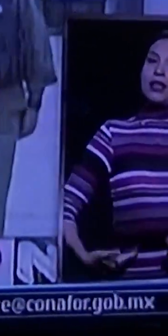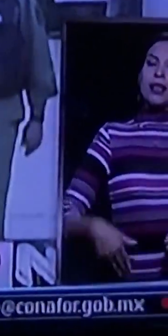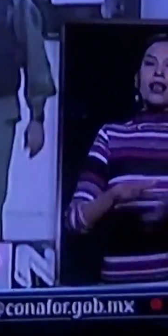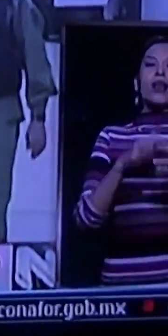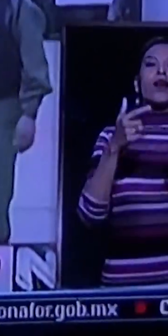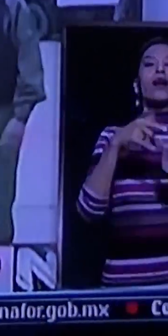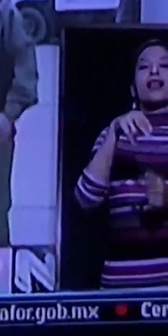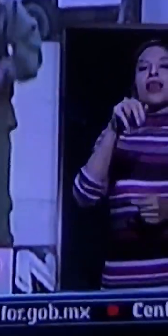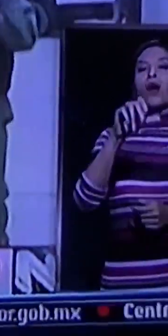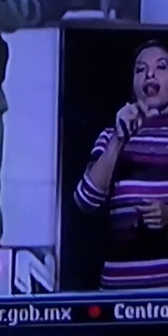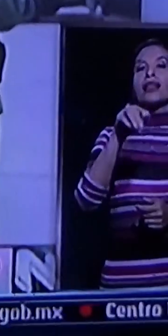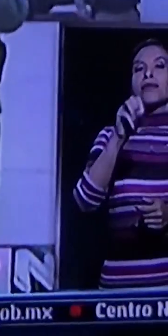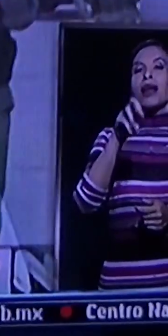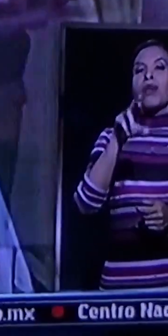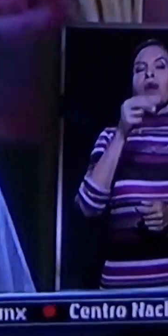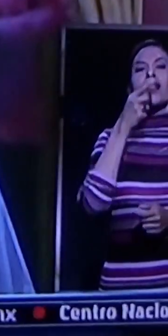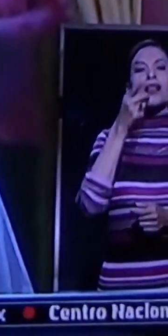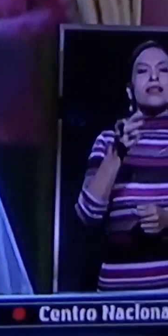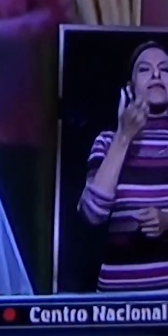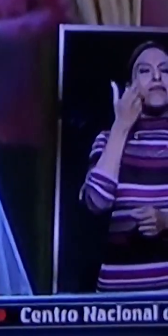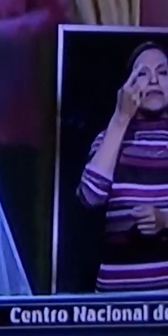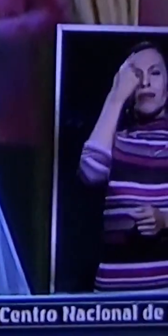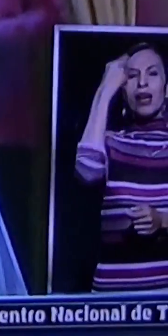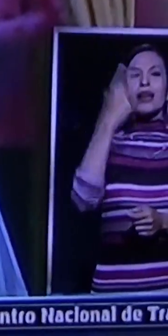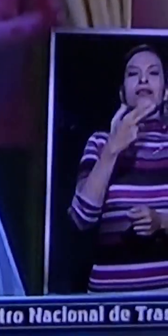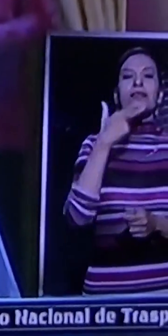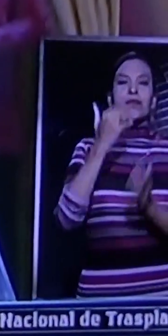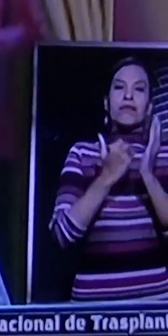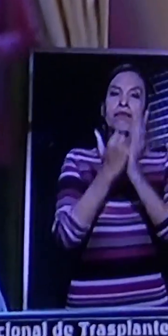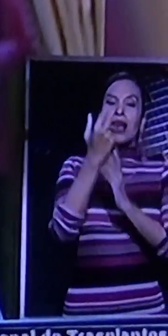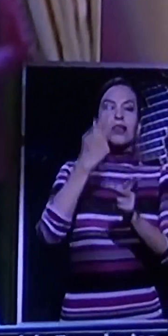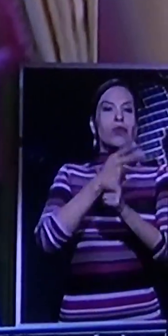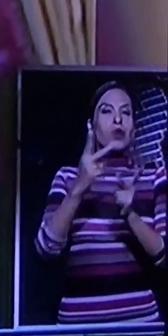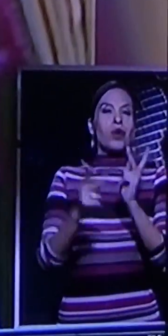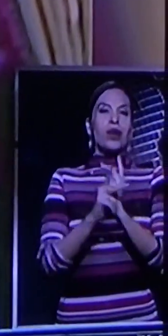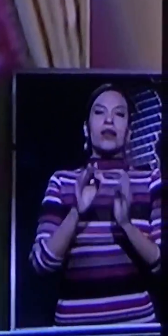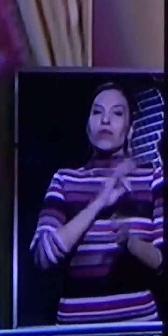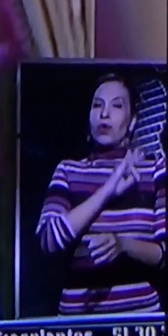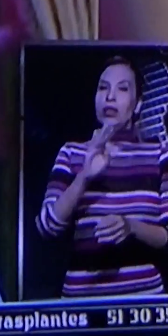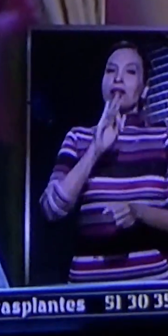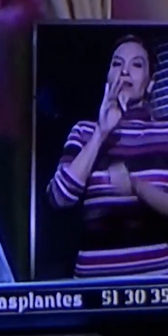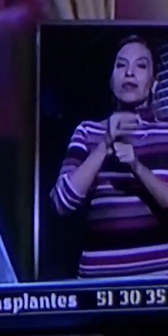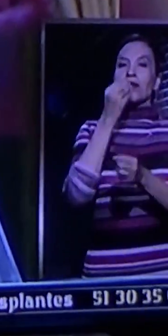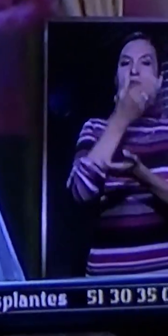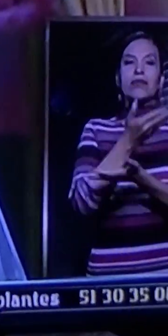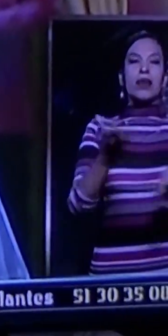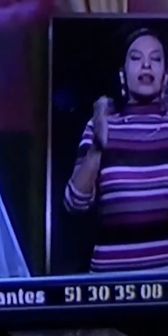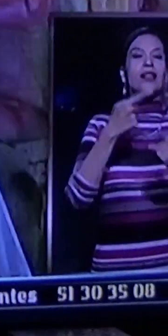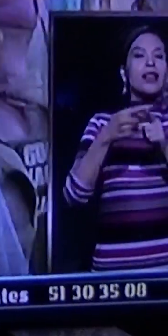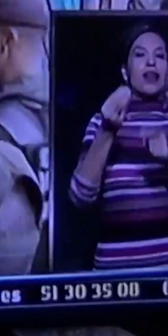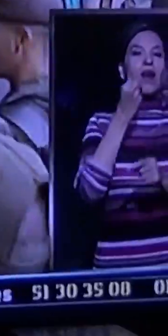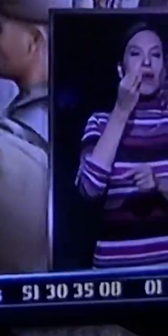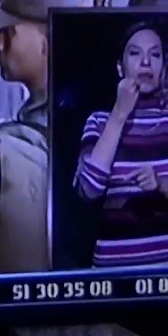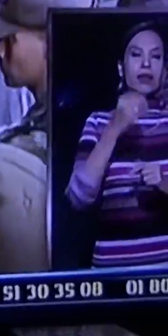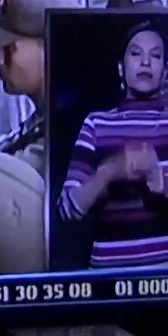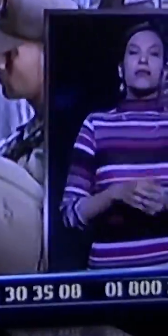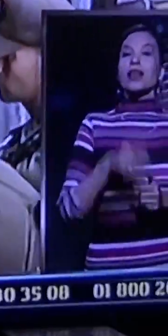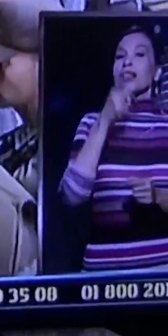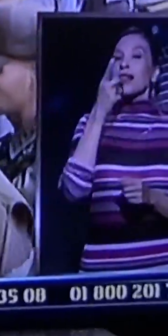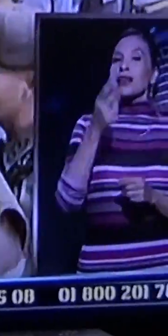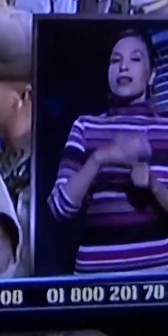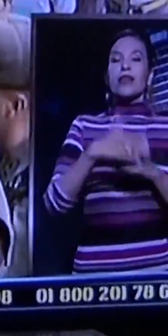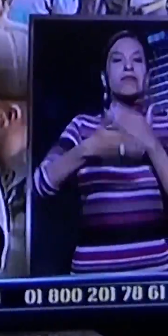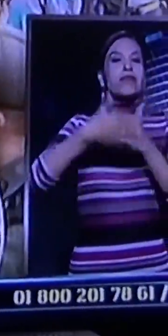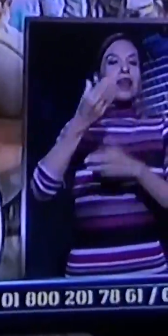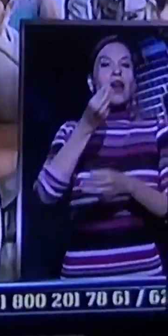presidente izquierdista Nicolás Maduro dijo que el propósito es aumentar la producción y garantizar la distribución fluida de alimentos. Asegura